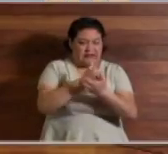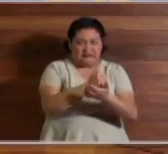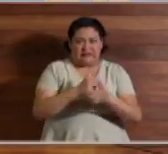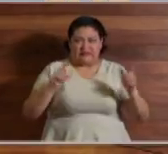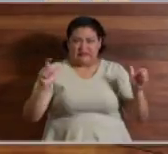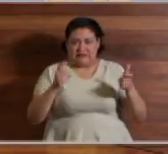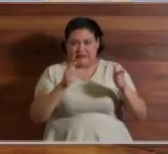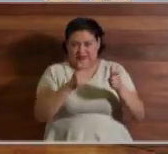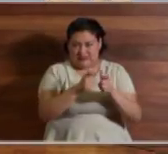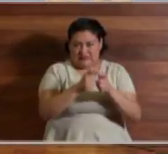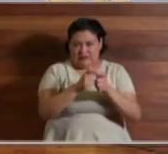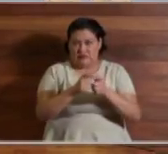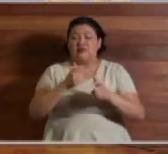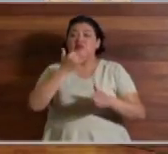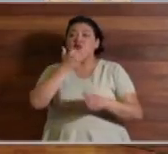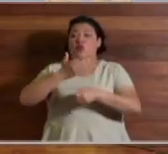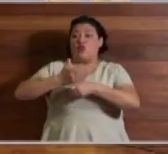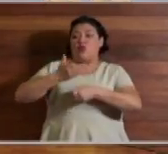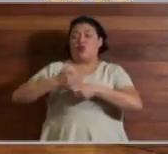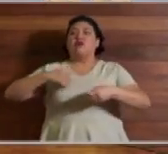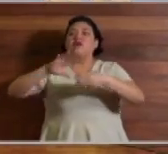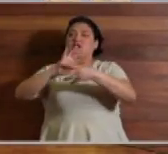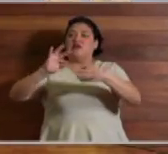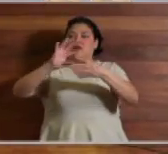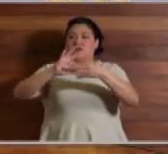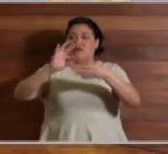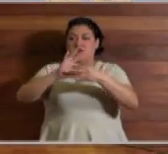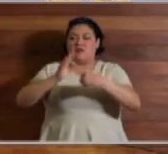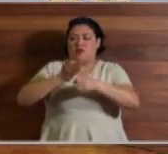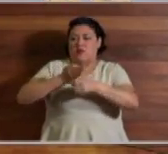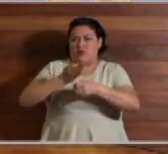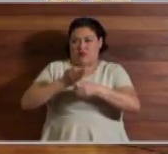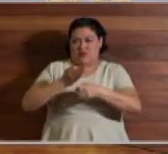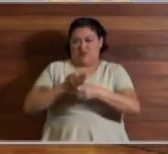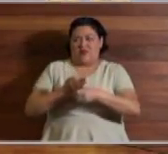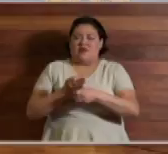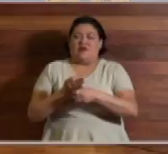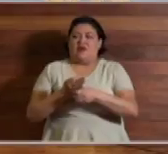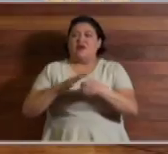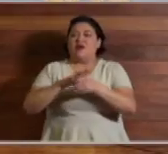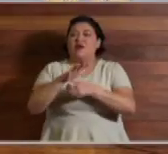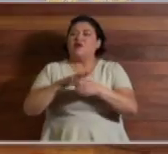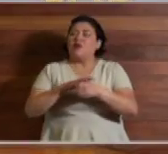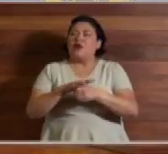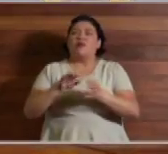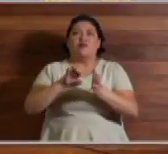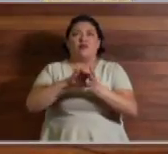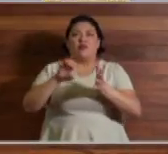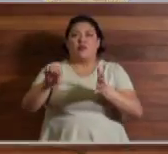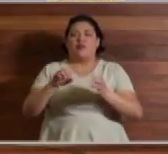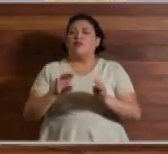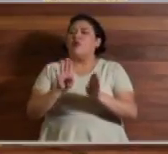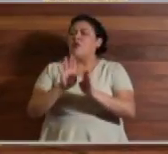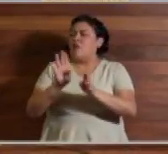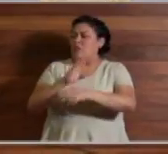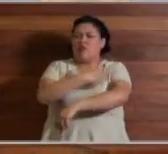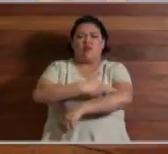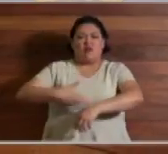me permiten, explicaré brevemente algunos de los aspectos de la dinámica